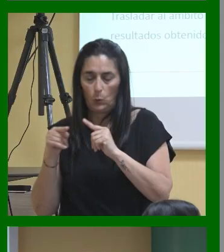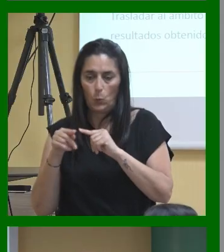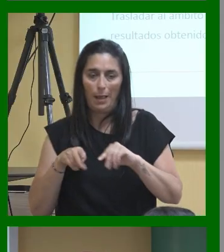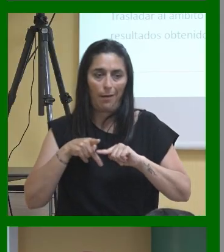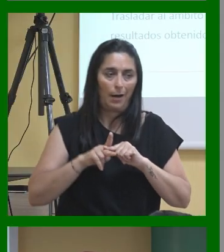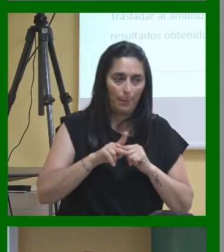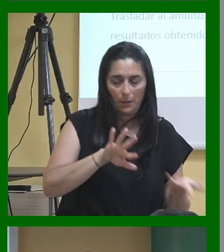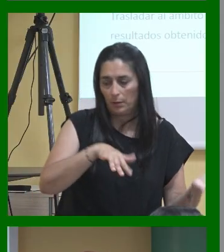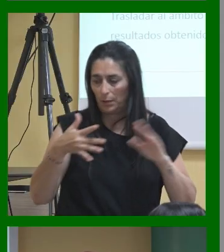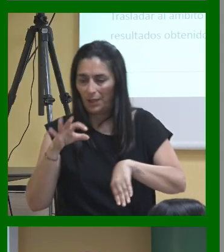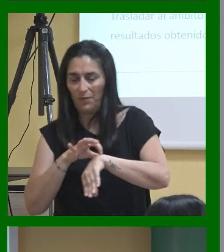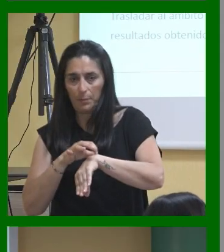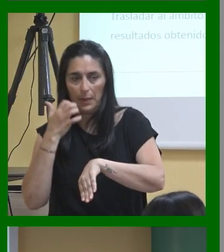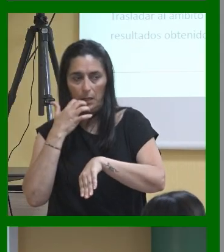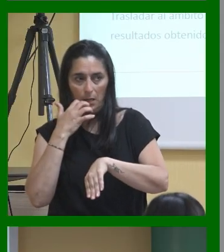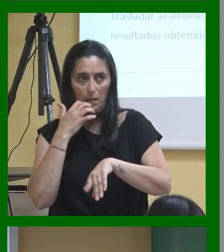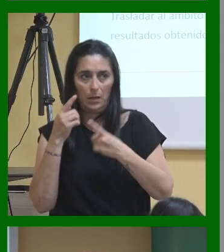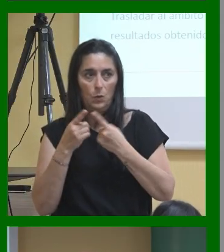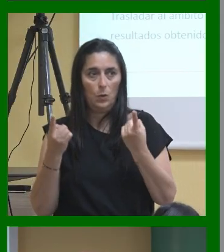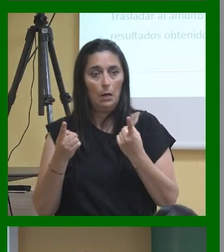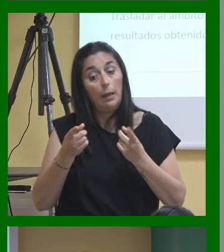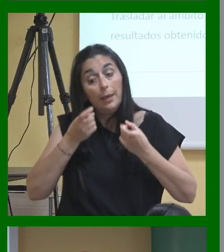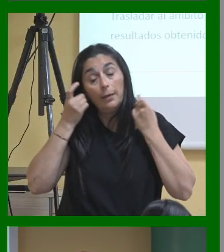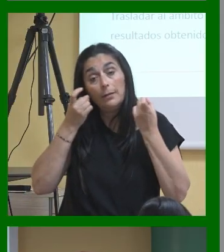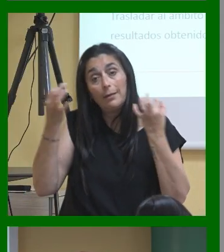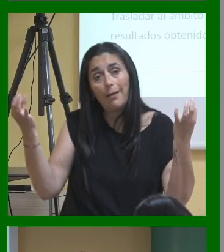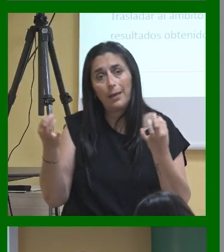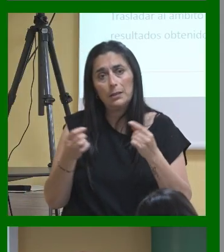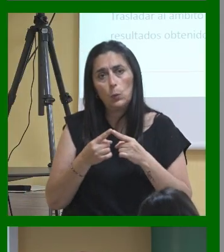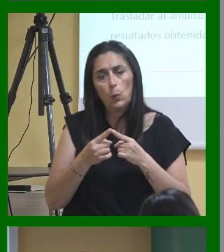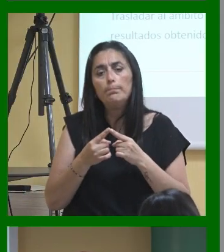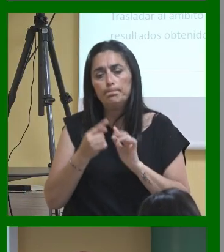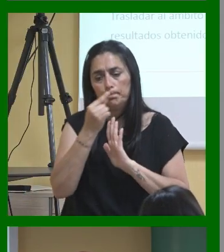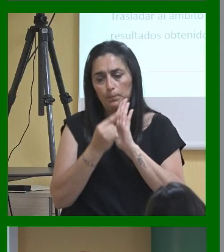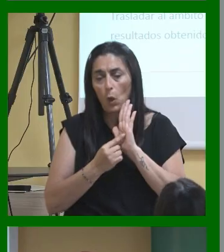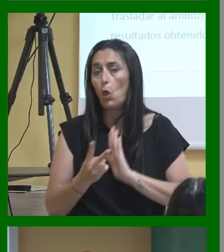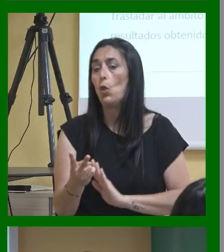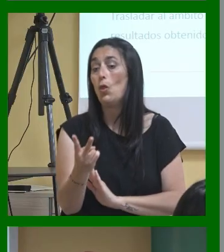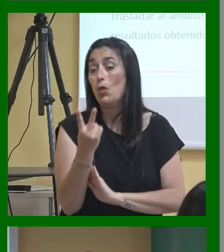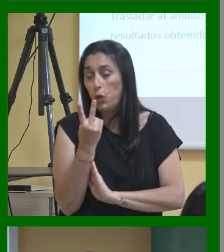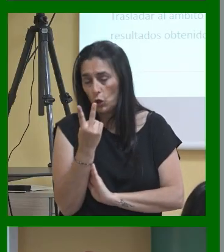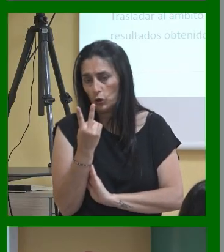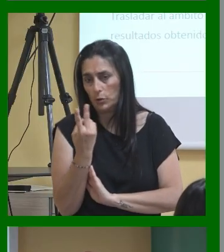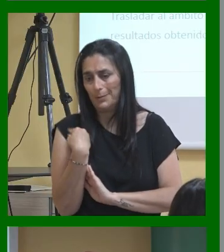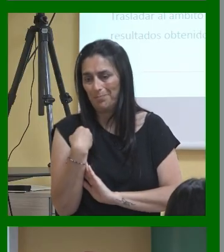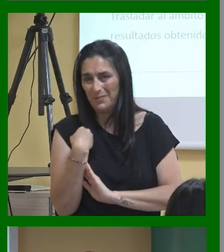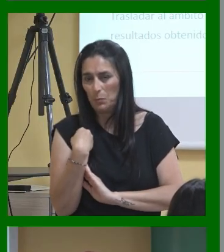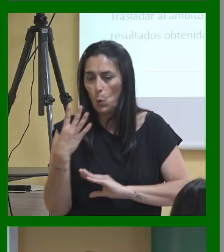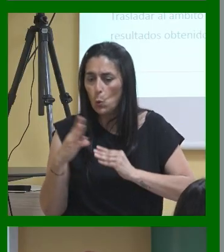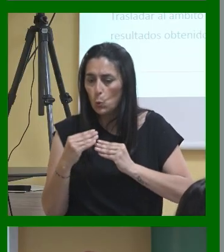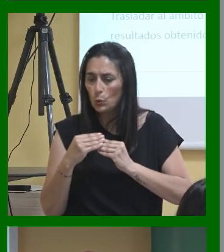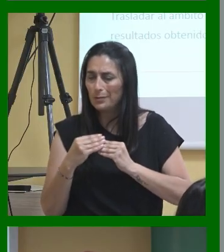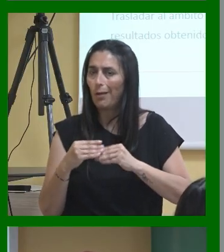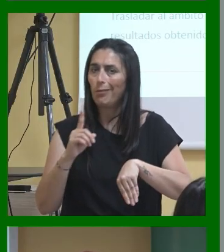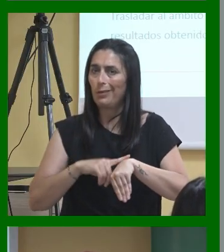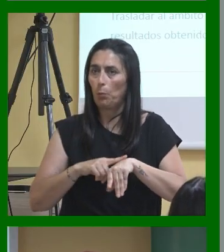aplicación en enfermedad real. Segundo, que hay que procurar hacer por lo menos 2 medidas del mismo instrumento, utilizando siempre formas paralelas,